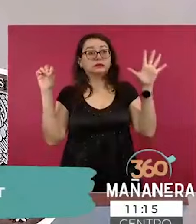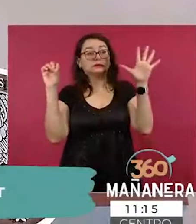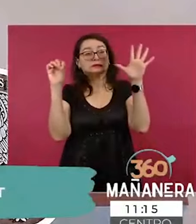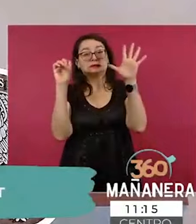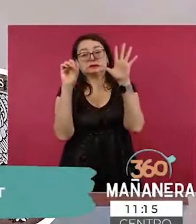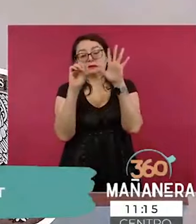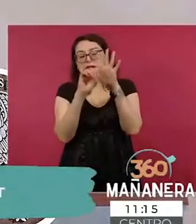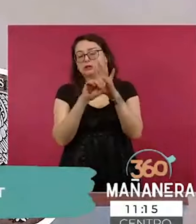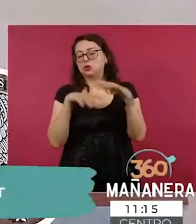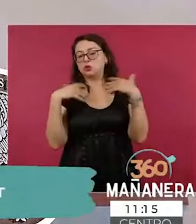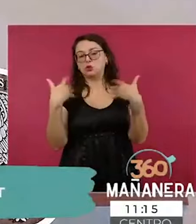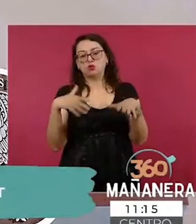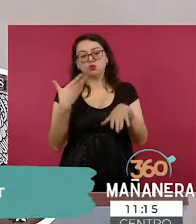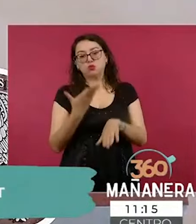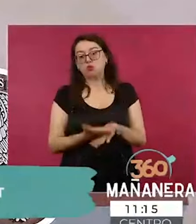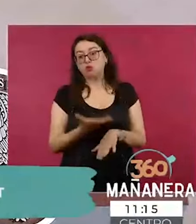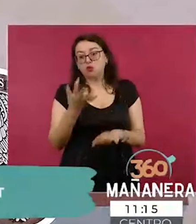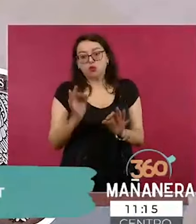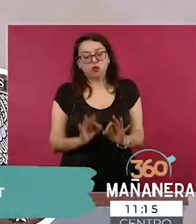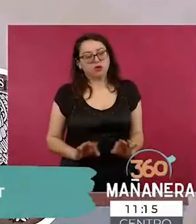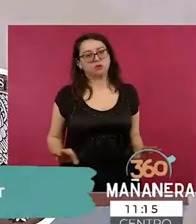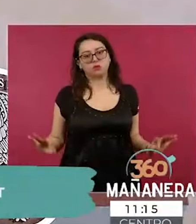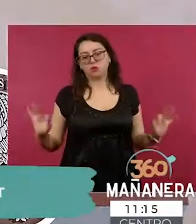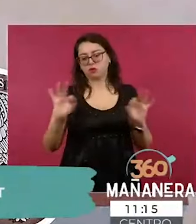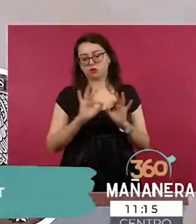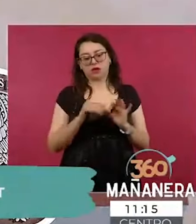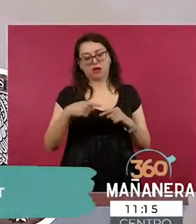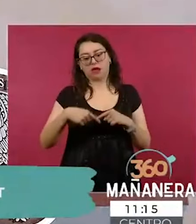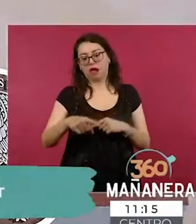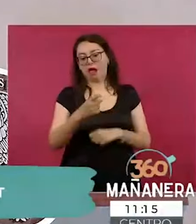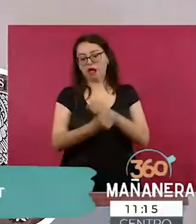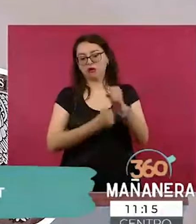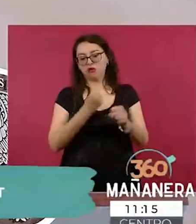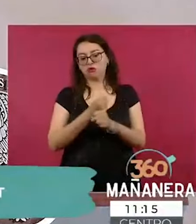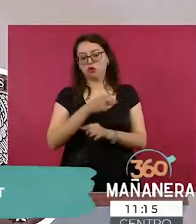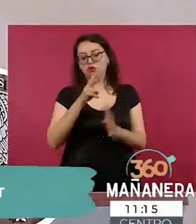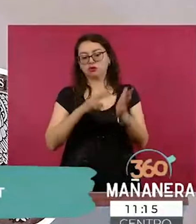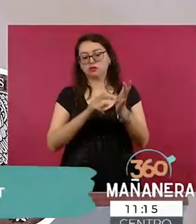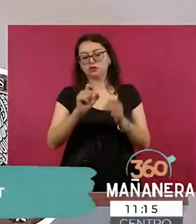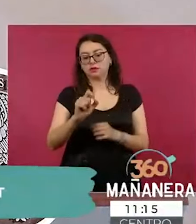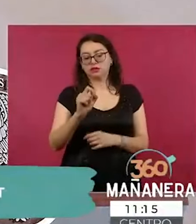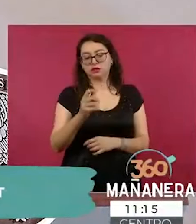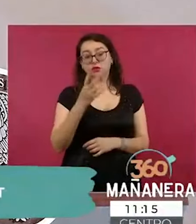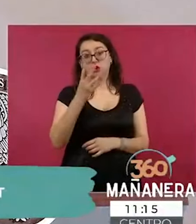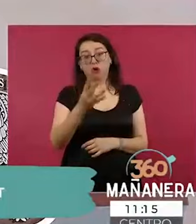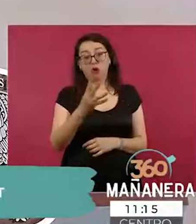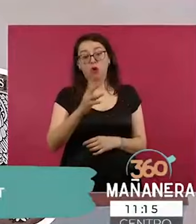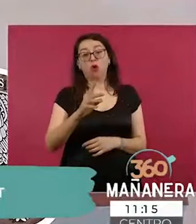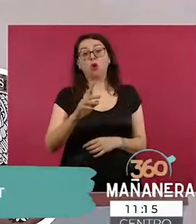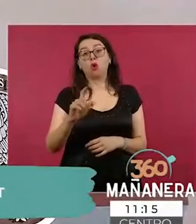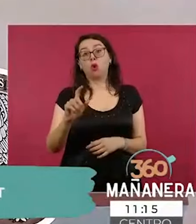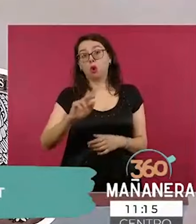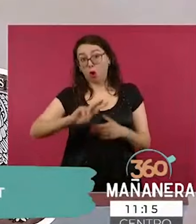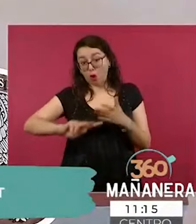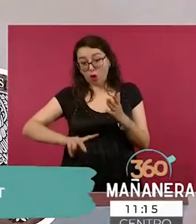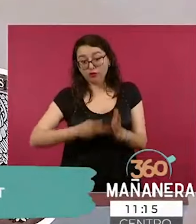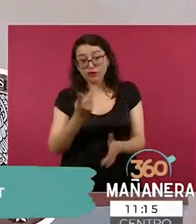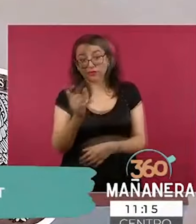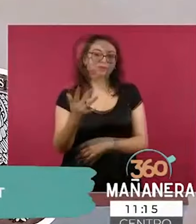más importante que tendrá lugar este año y que no se repetirá repetirá hasta el